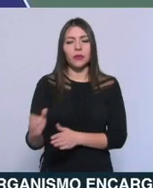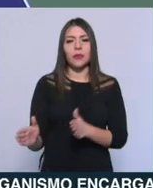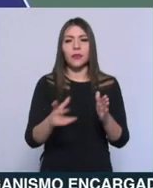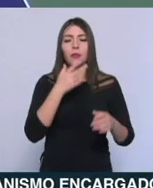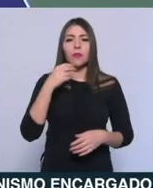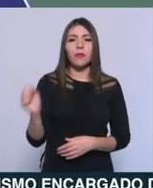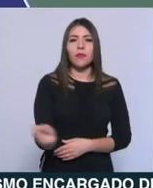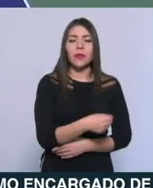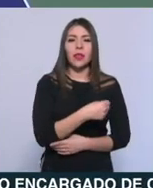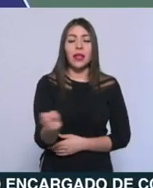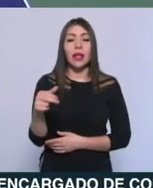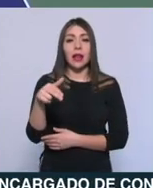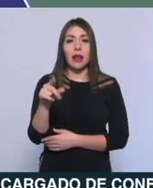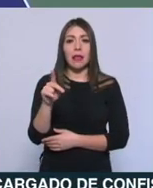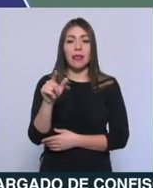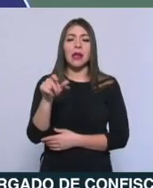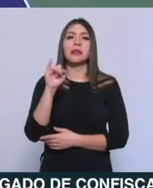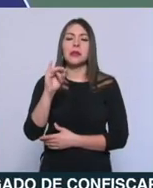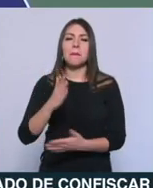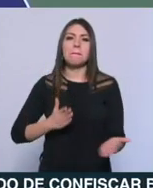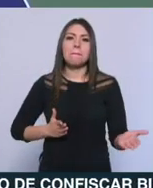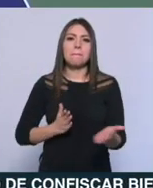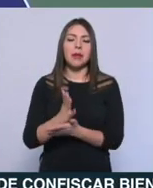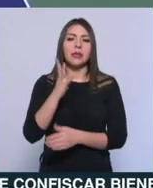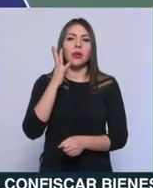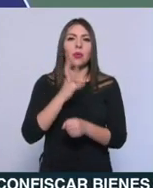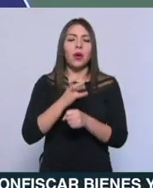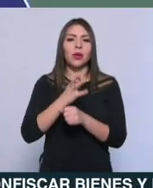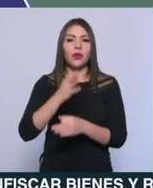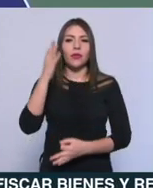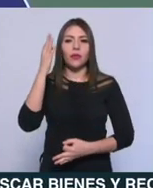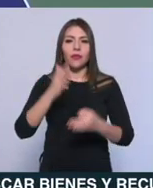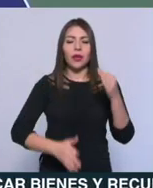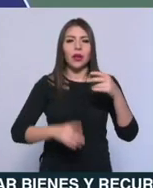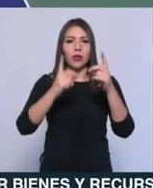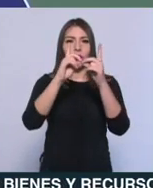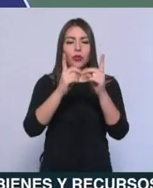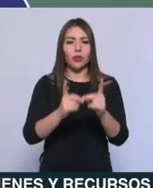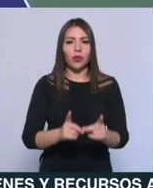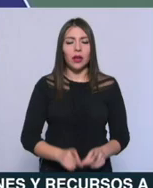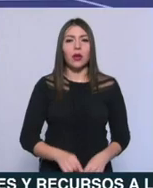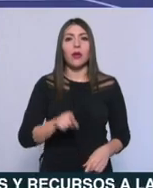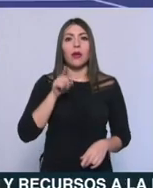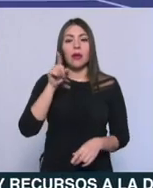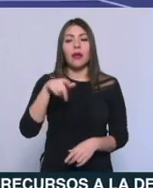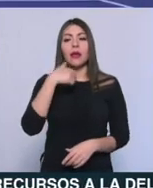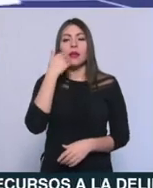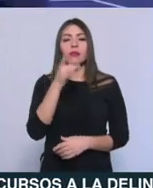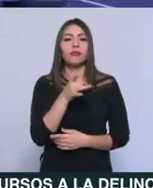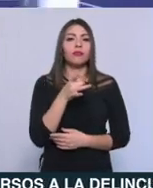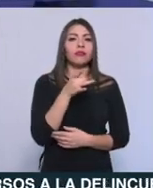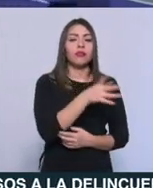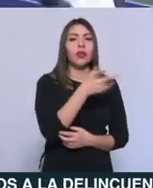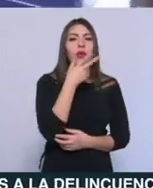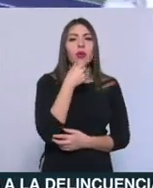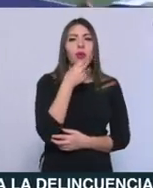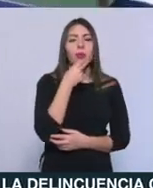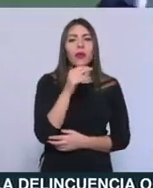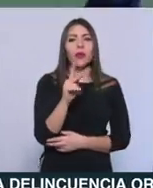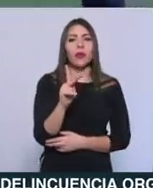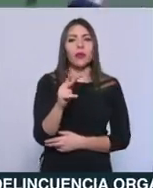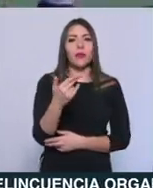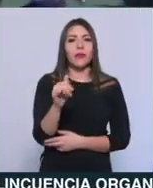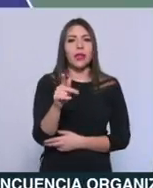Nadal consiguió el pase a los cuartos de final del torneo Indian Wells, primer Masters 1000 de la temporada, tras superar al serbio Filip Krajinovic por 6-3